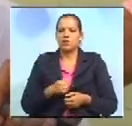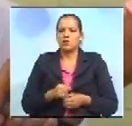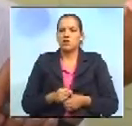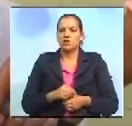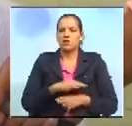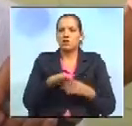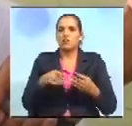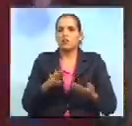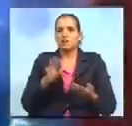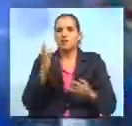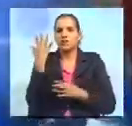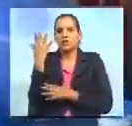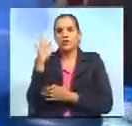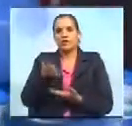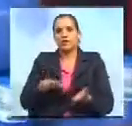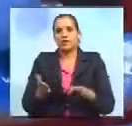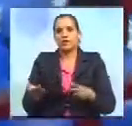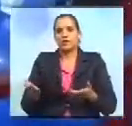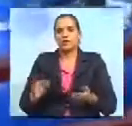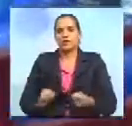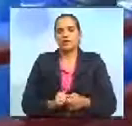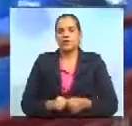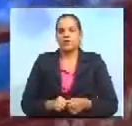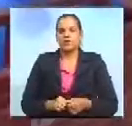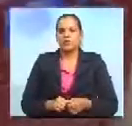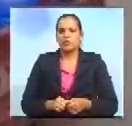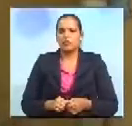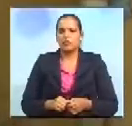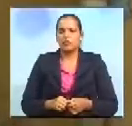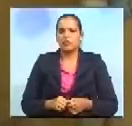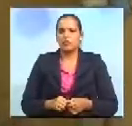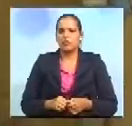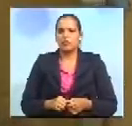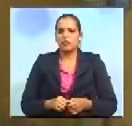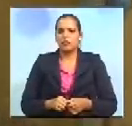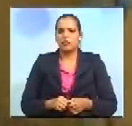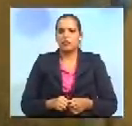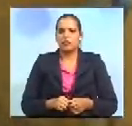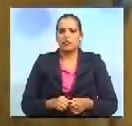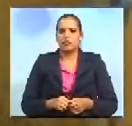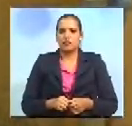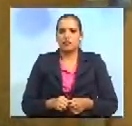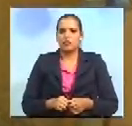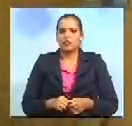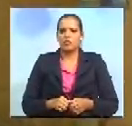plantas, se lo están muriendo. Con imágenes de Daniel Pérez, Andrea Cheré, Telecosta.